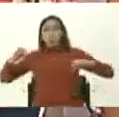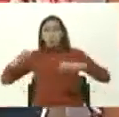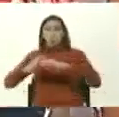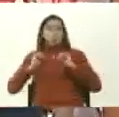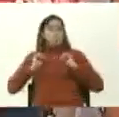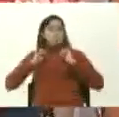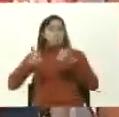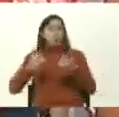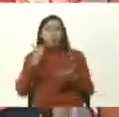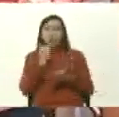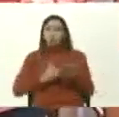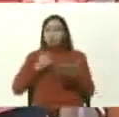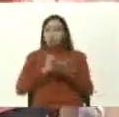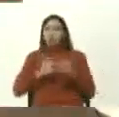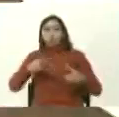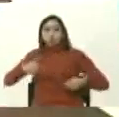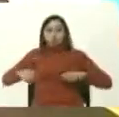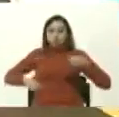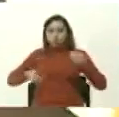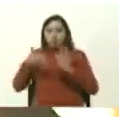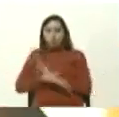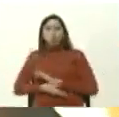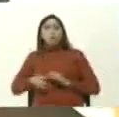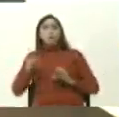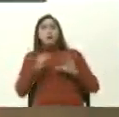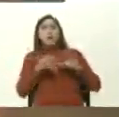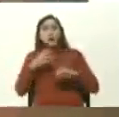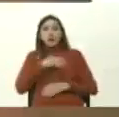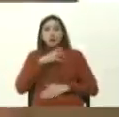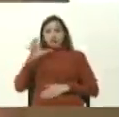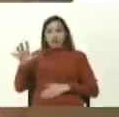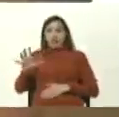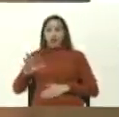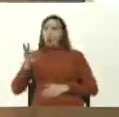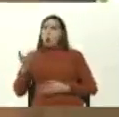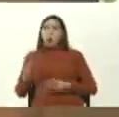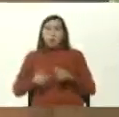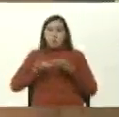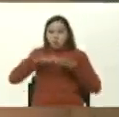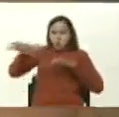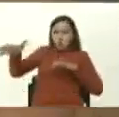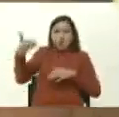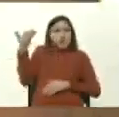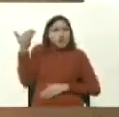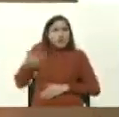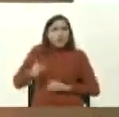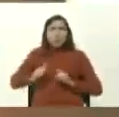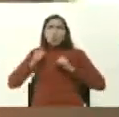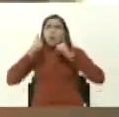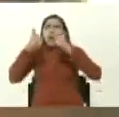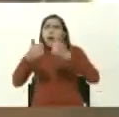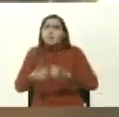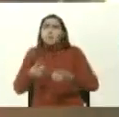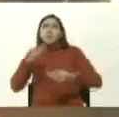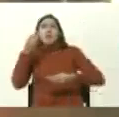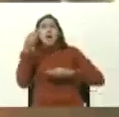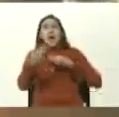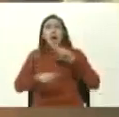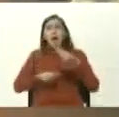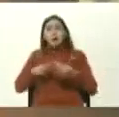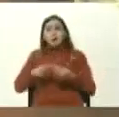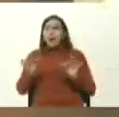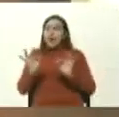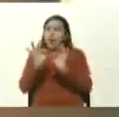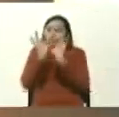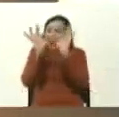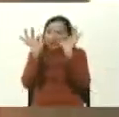el registro a través del Sistema Patria. Es un registro, ya un número bastante importante que empieza pues a crear ese tejido